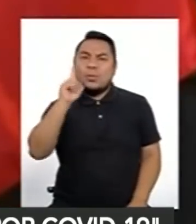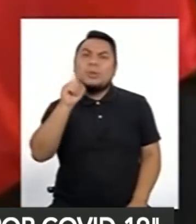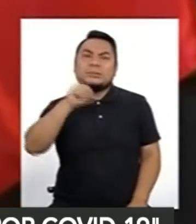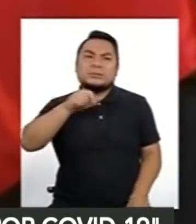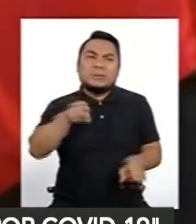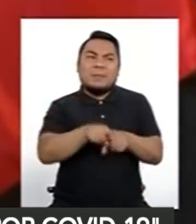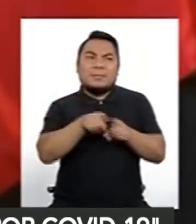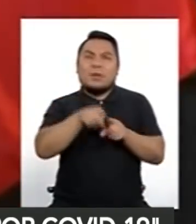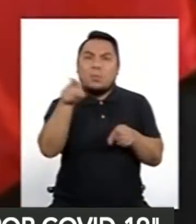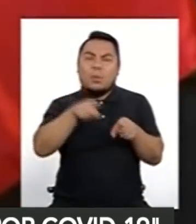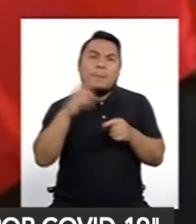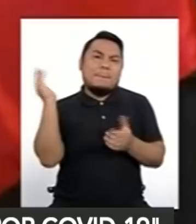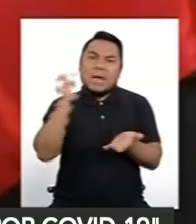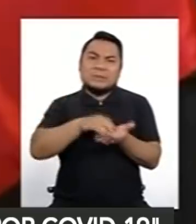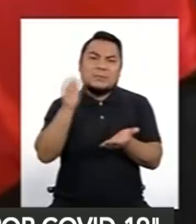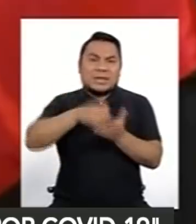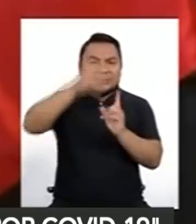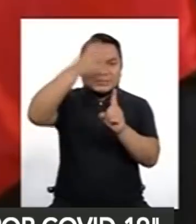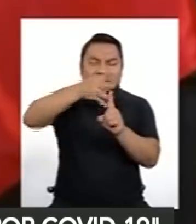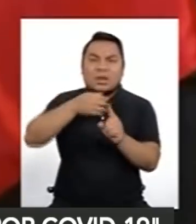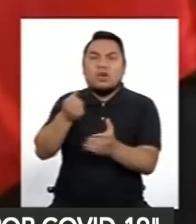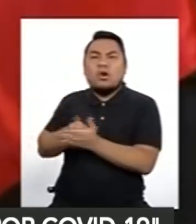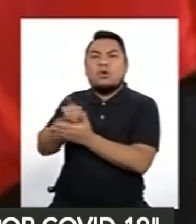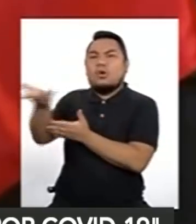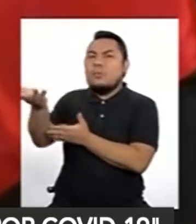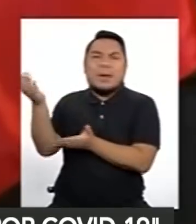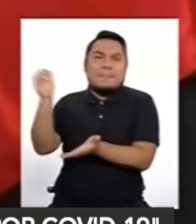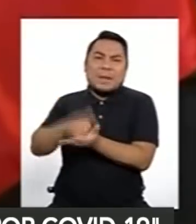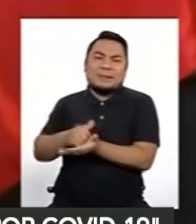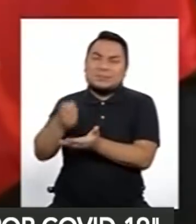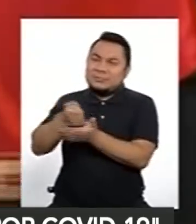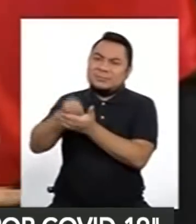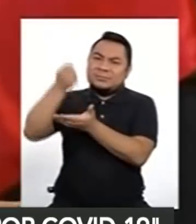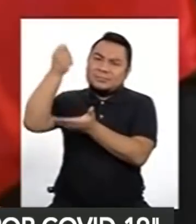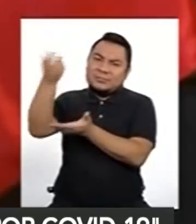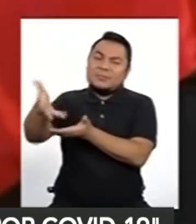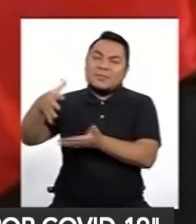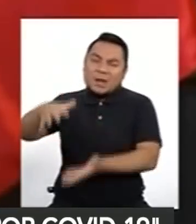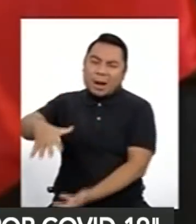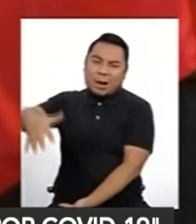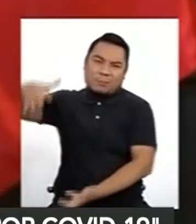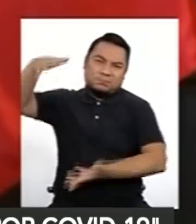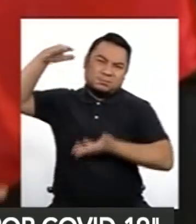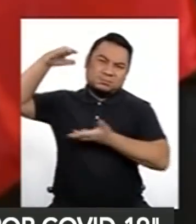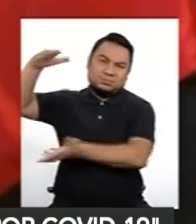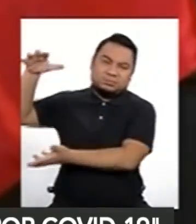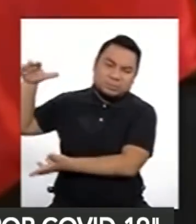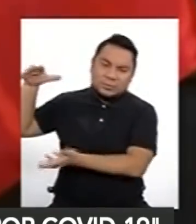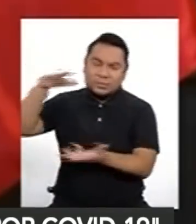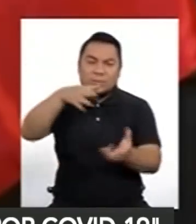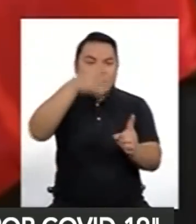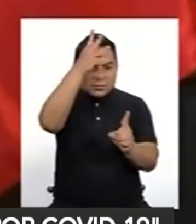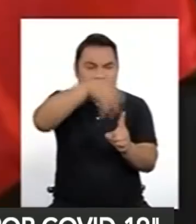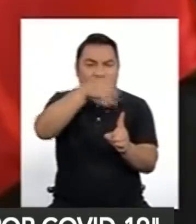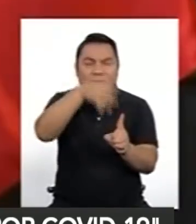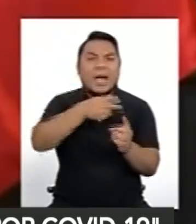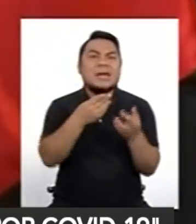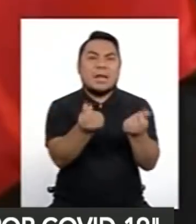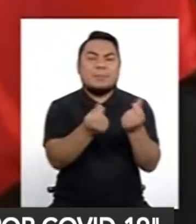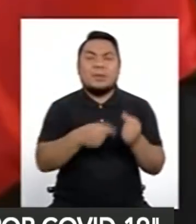información. Hemos hecho una adquisición muy grande de pruebas, tanto moleculares como de